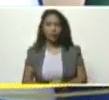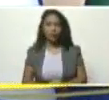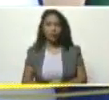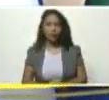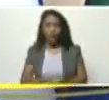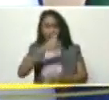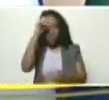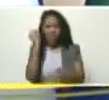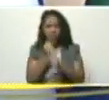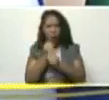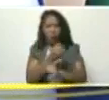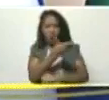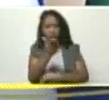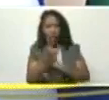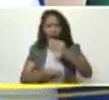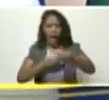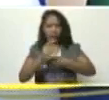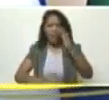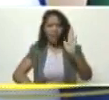la labor que ustedes desarrollan.